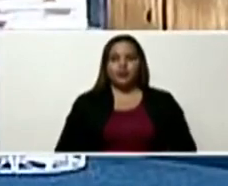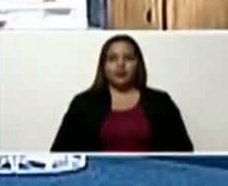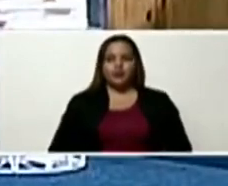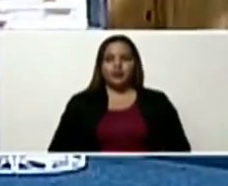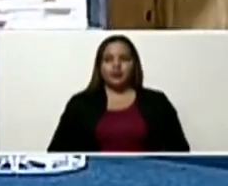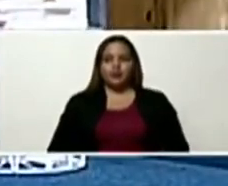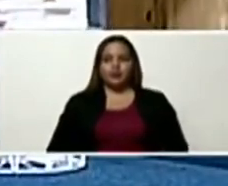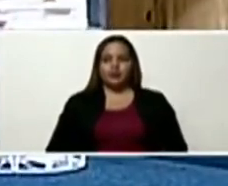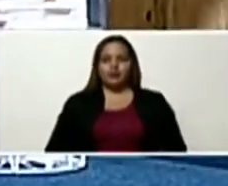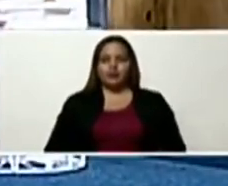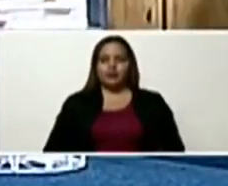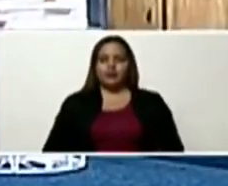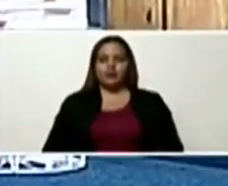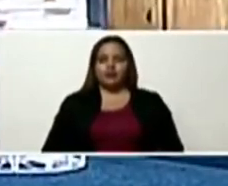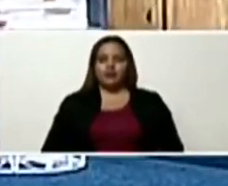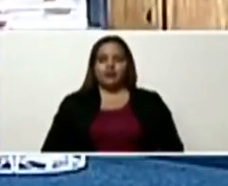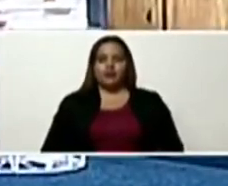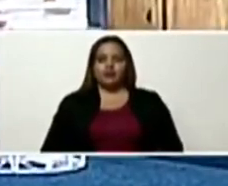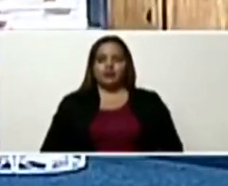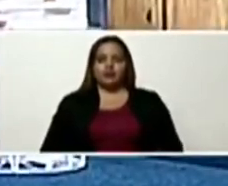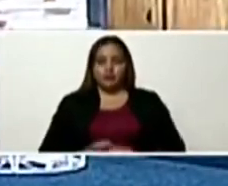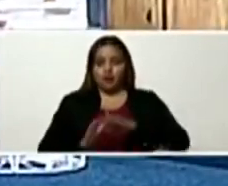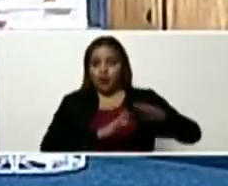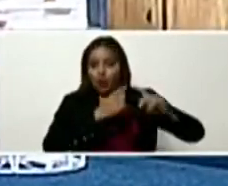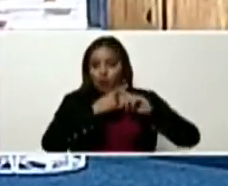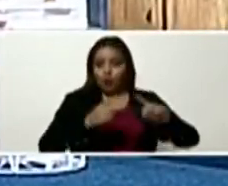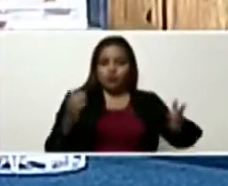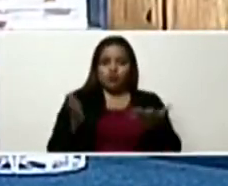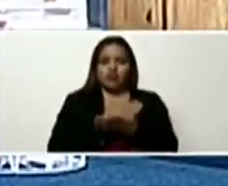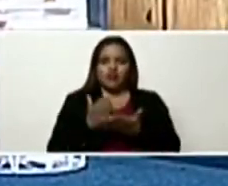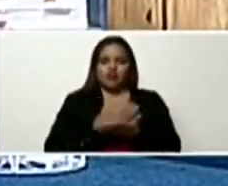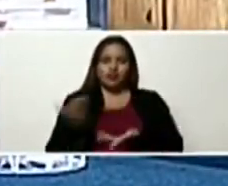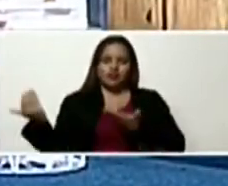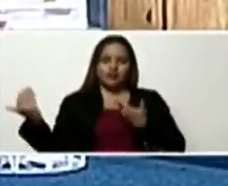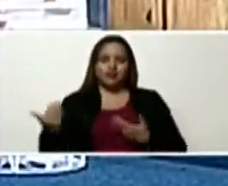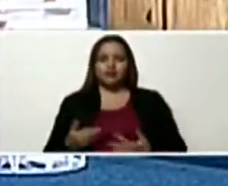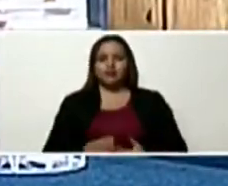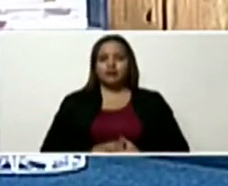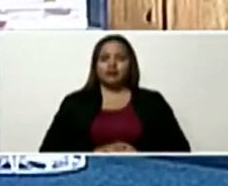Julius Nyerere, Frantz Fanon, Naguará,